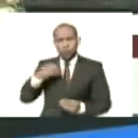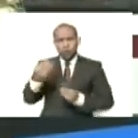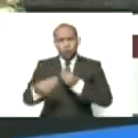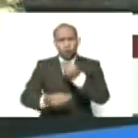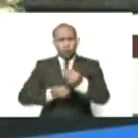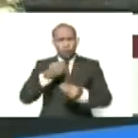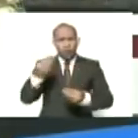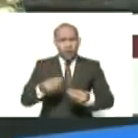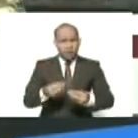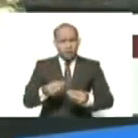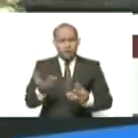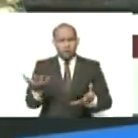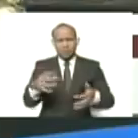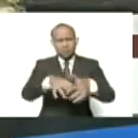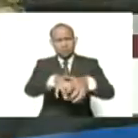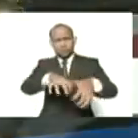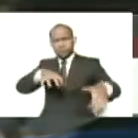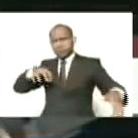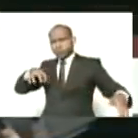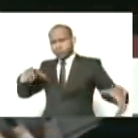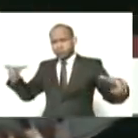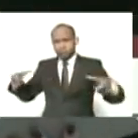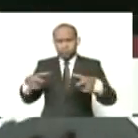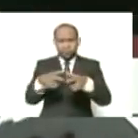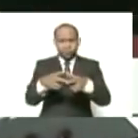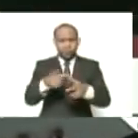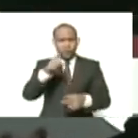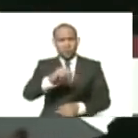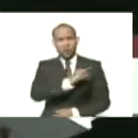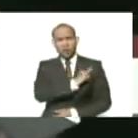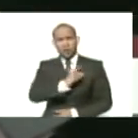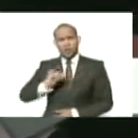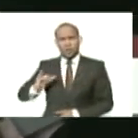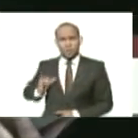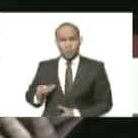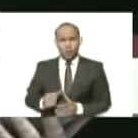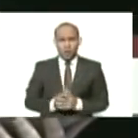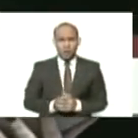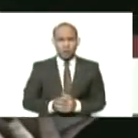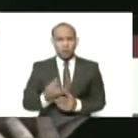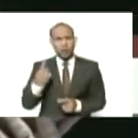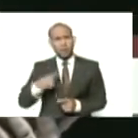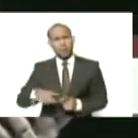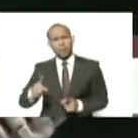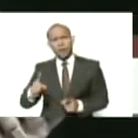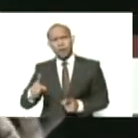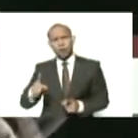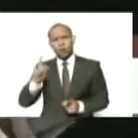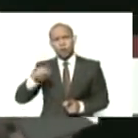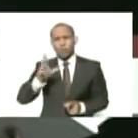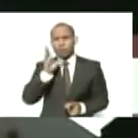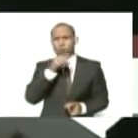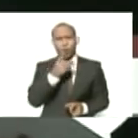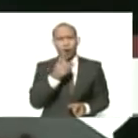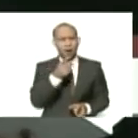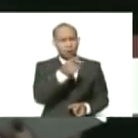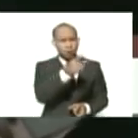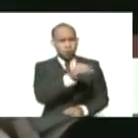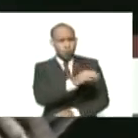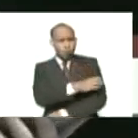de los gremios, lo hemos hecho a nivel individual, pero lo hemos hecho sin distinción